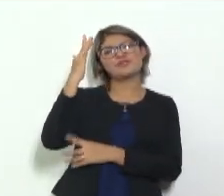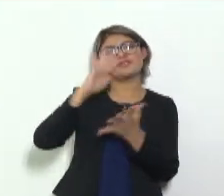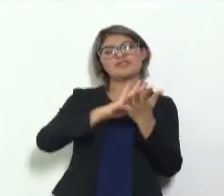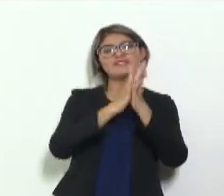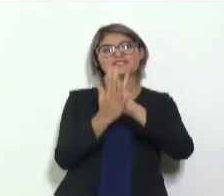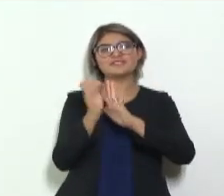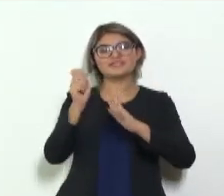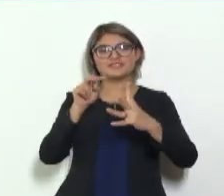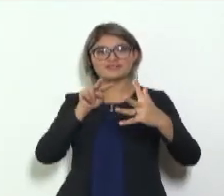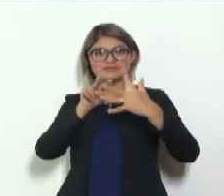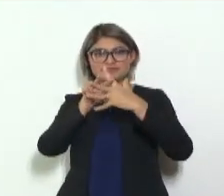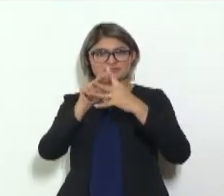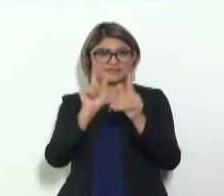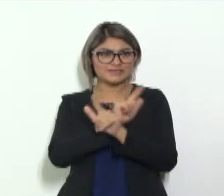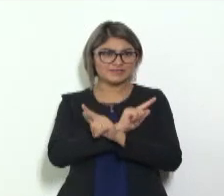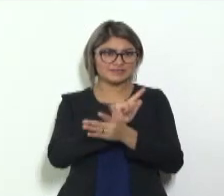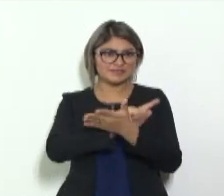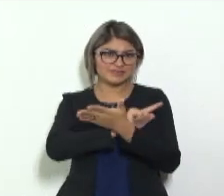En